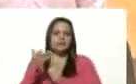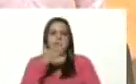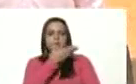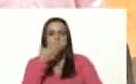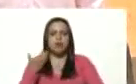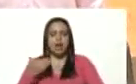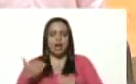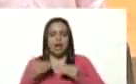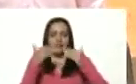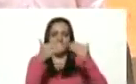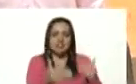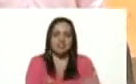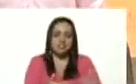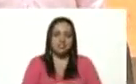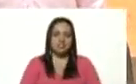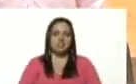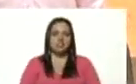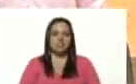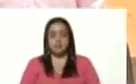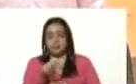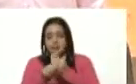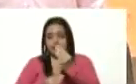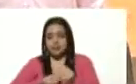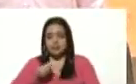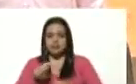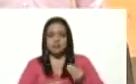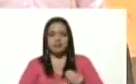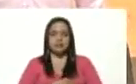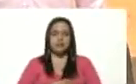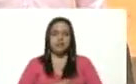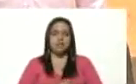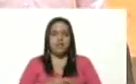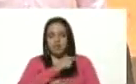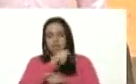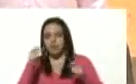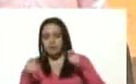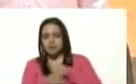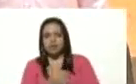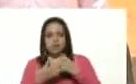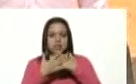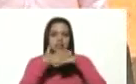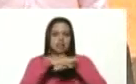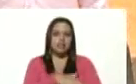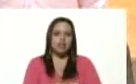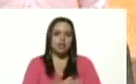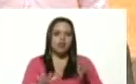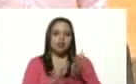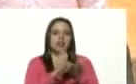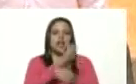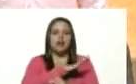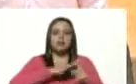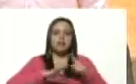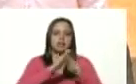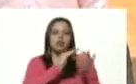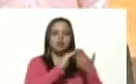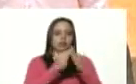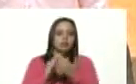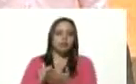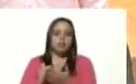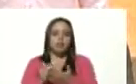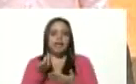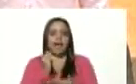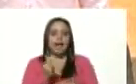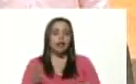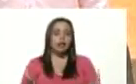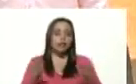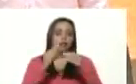el avance de ejecución de transformaciones integrales en el hábitat comunal, en el cual las comunas,